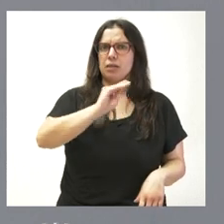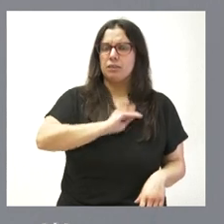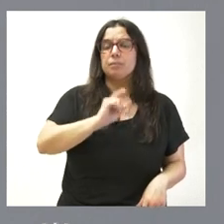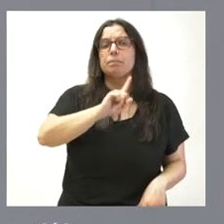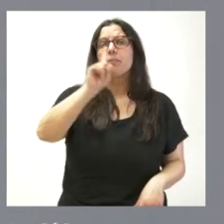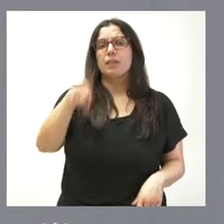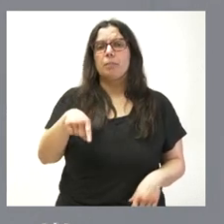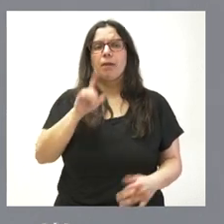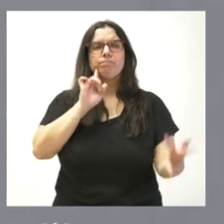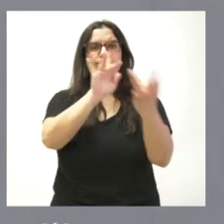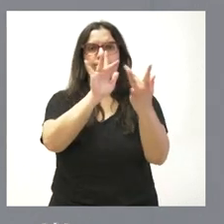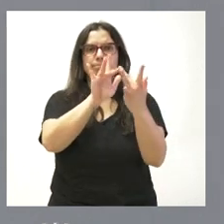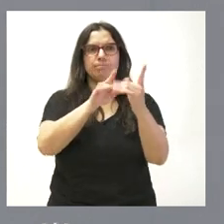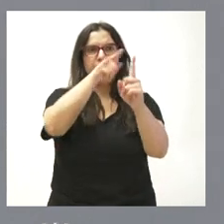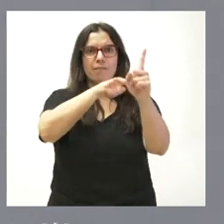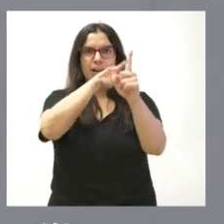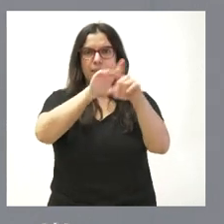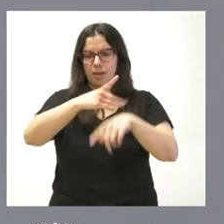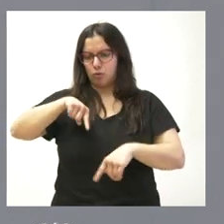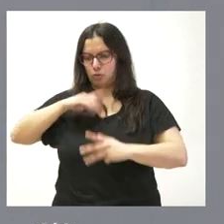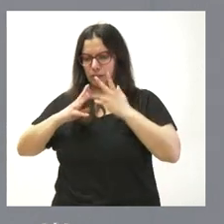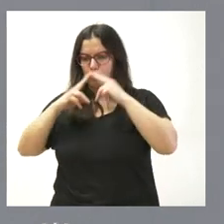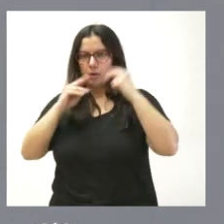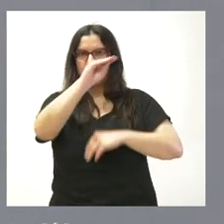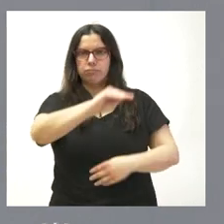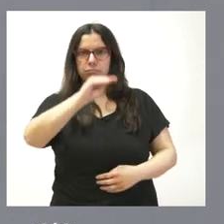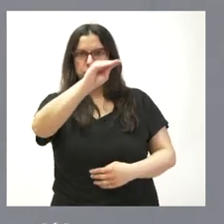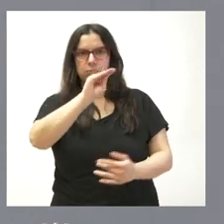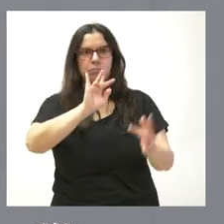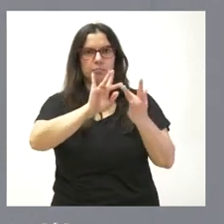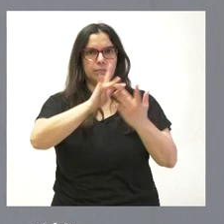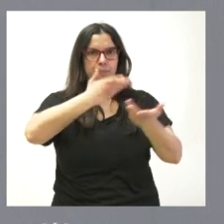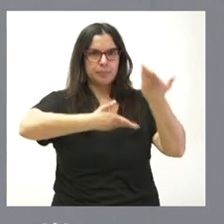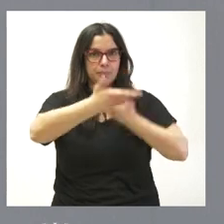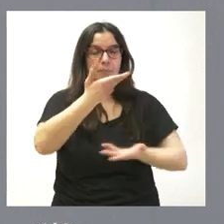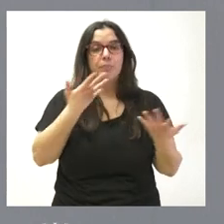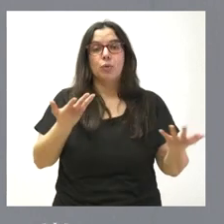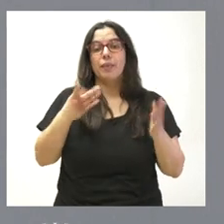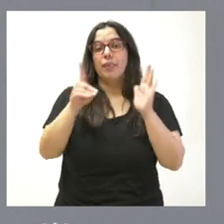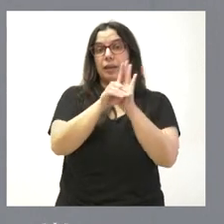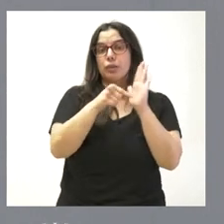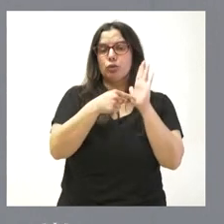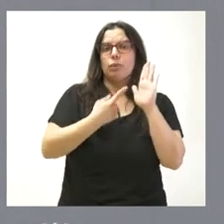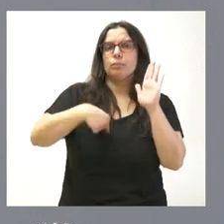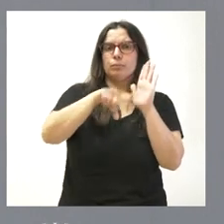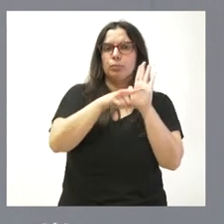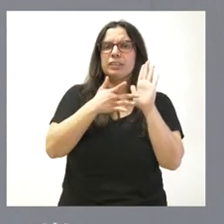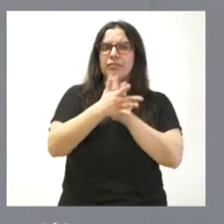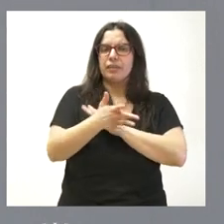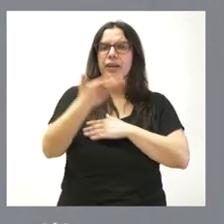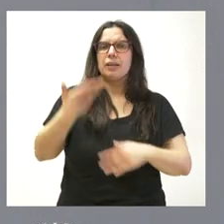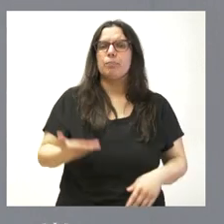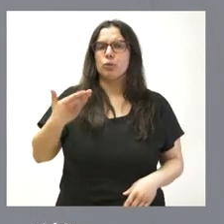como la interlocución que tienen con las administraciones públicas y entendemos a través este decreto que es necesario que contribuyan de forma